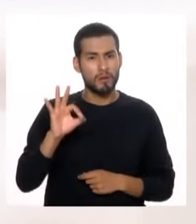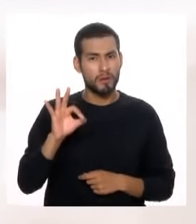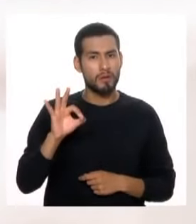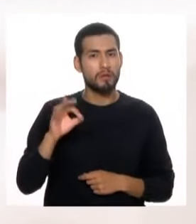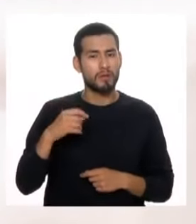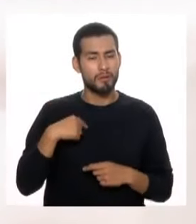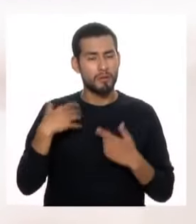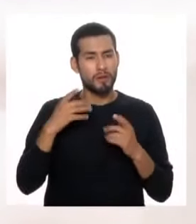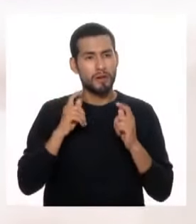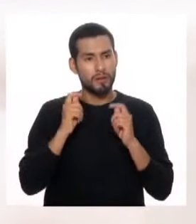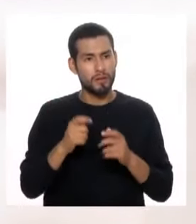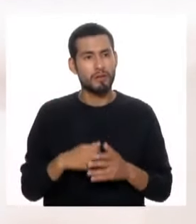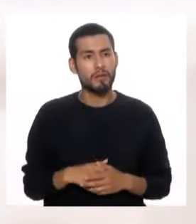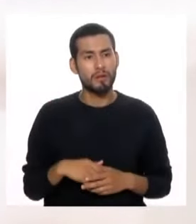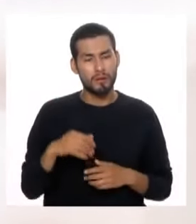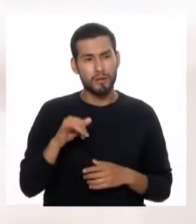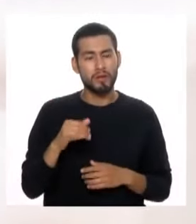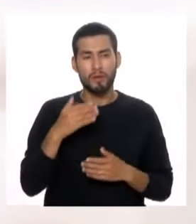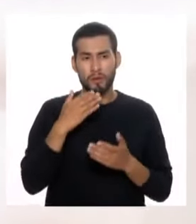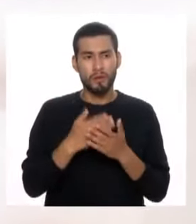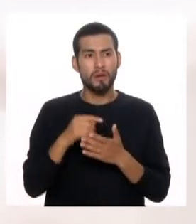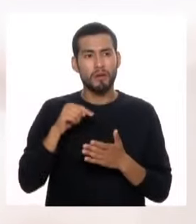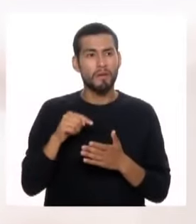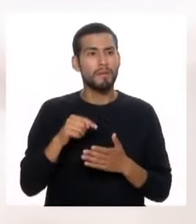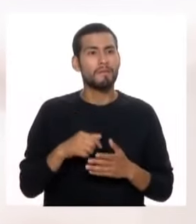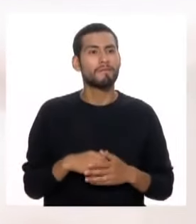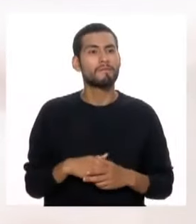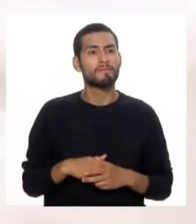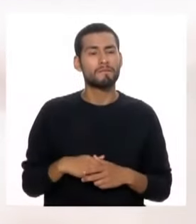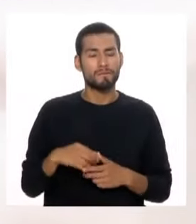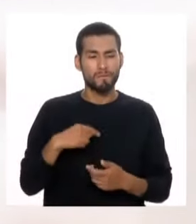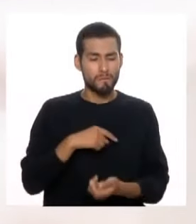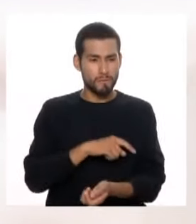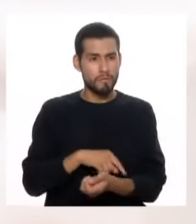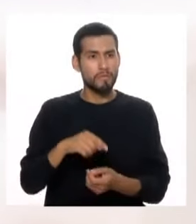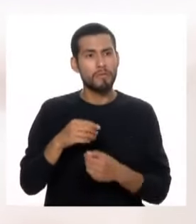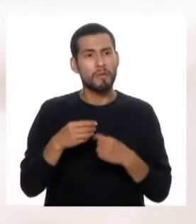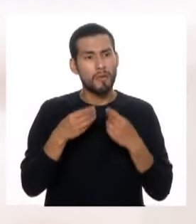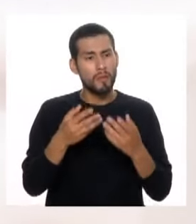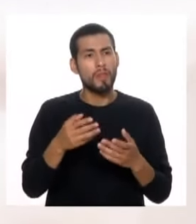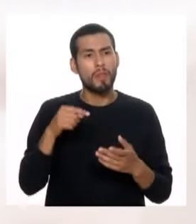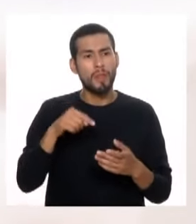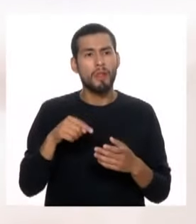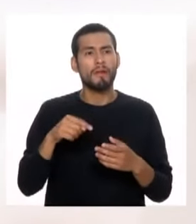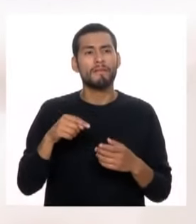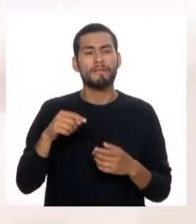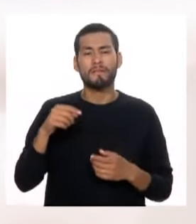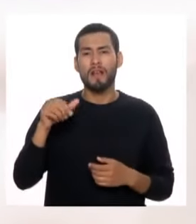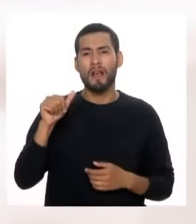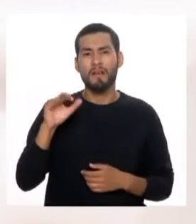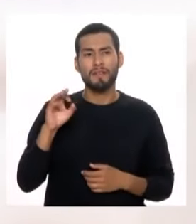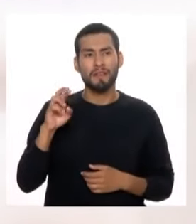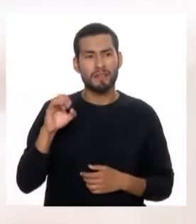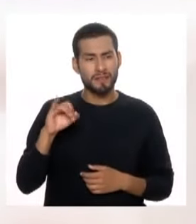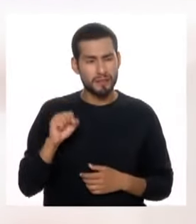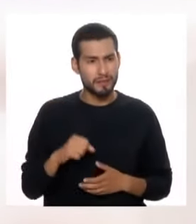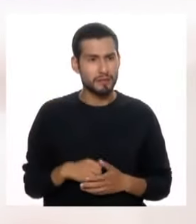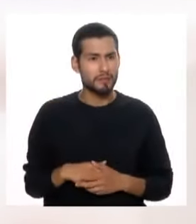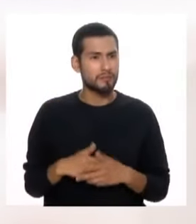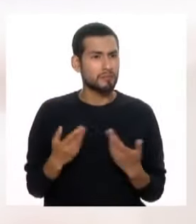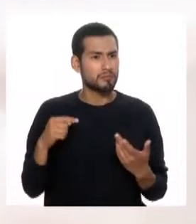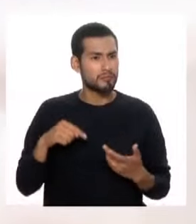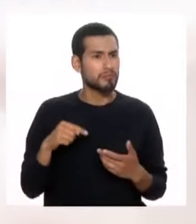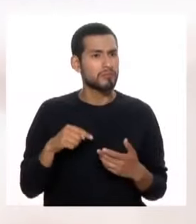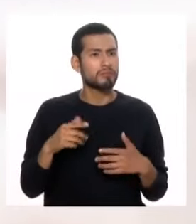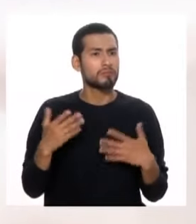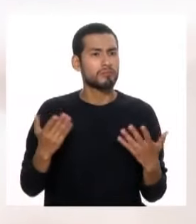159. También es un número alto porque dono plaquetas o plasma por el método de aféresis. Y esto fue un